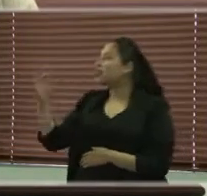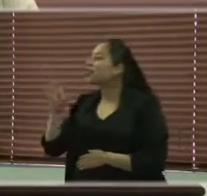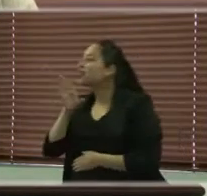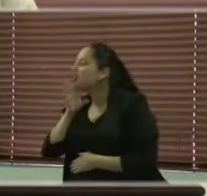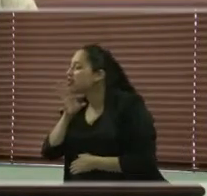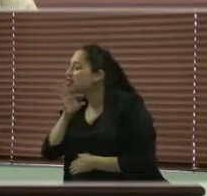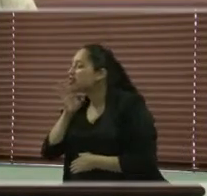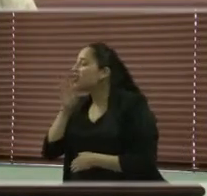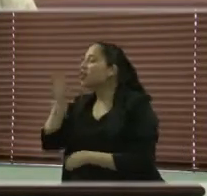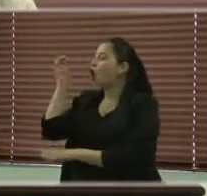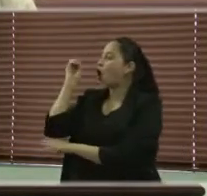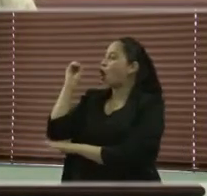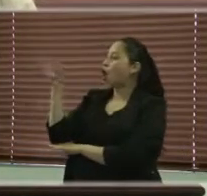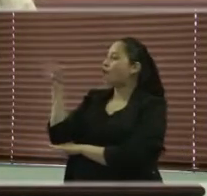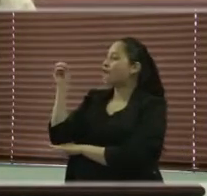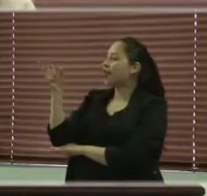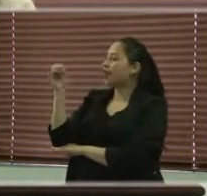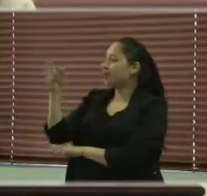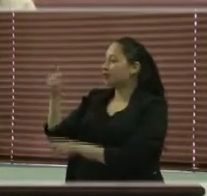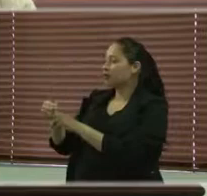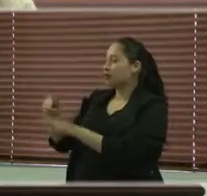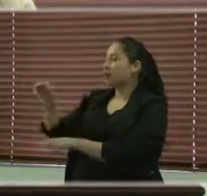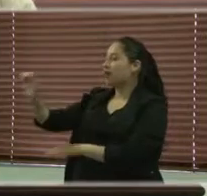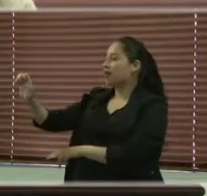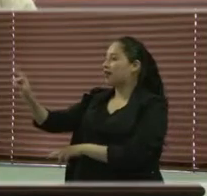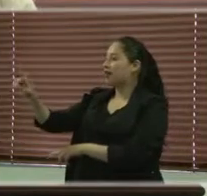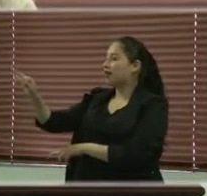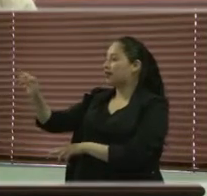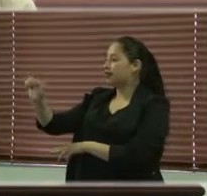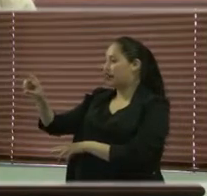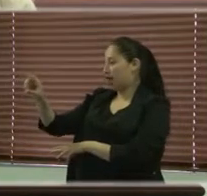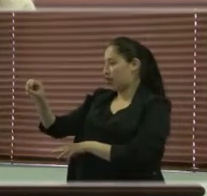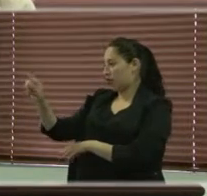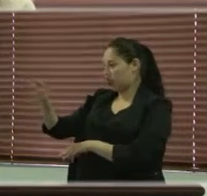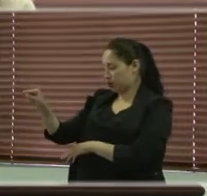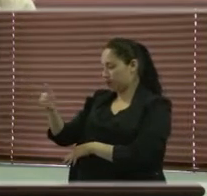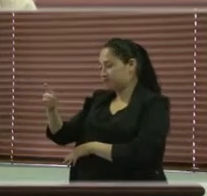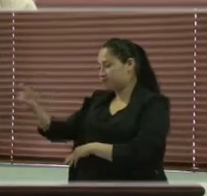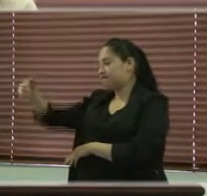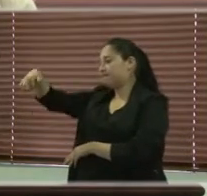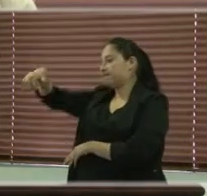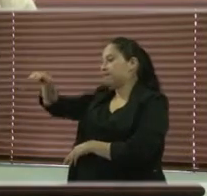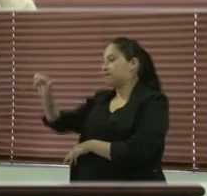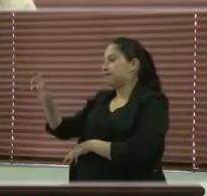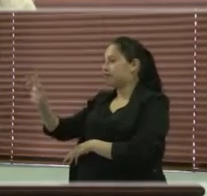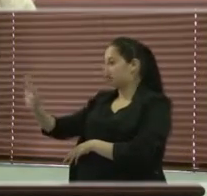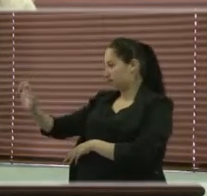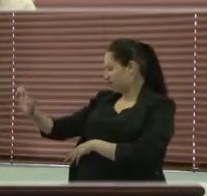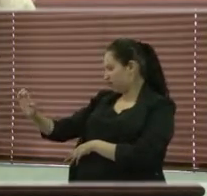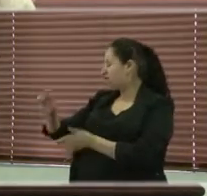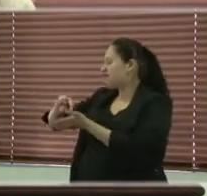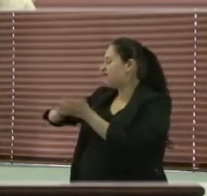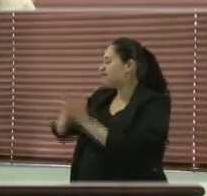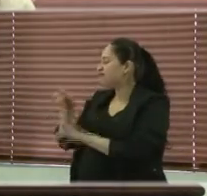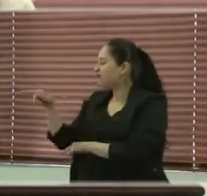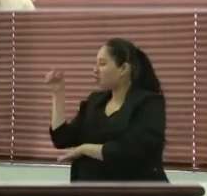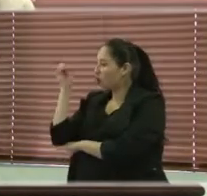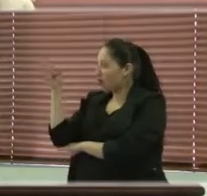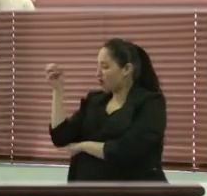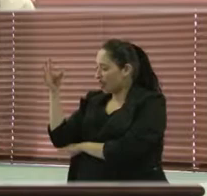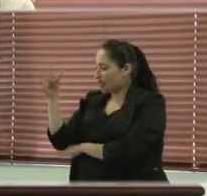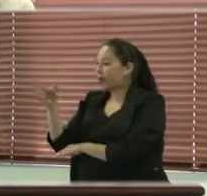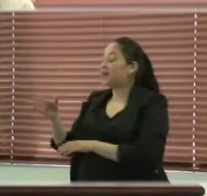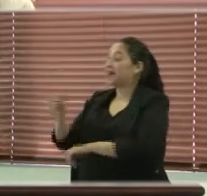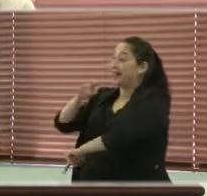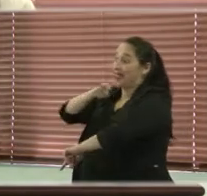la conferencia ha estado es parte pues es ese es ese órgano que se constituye en el momento en que la convención